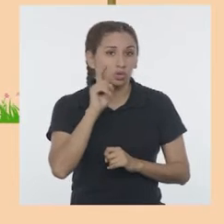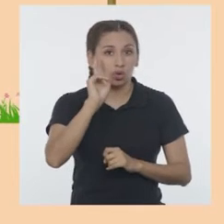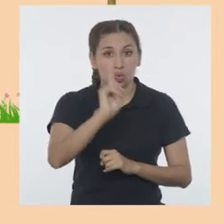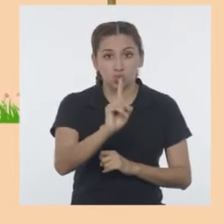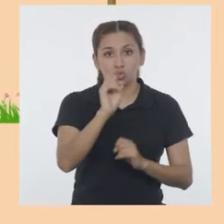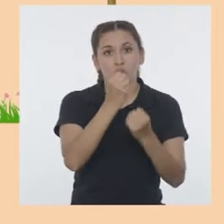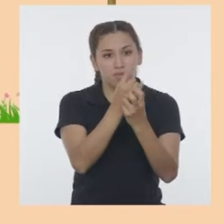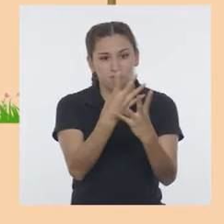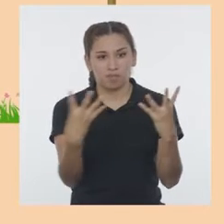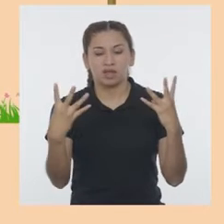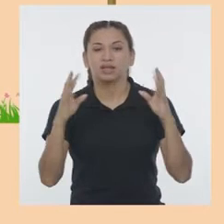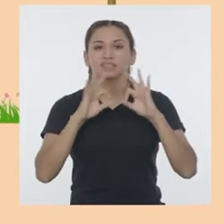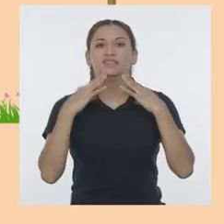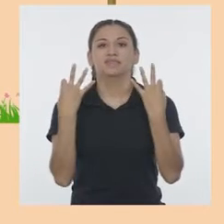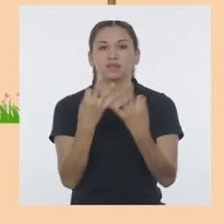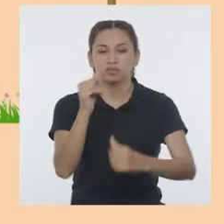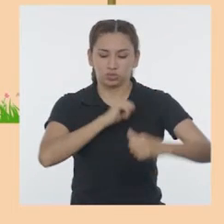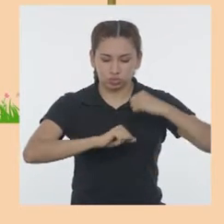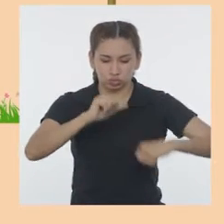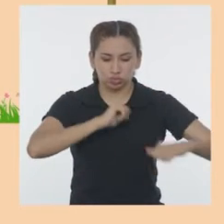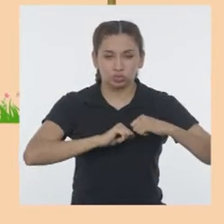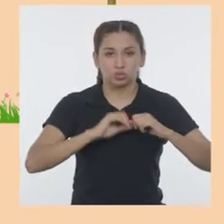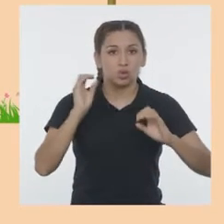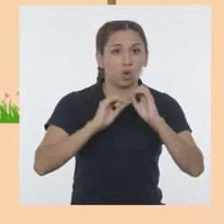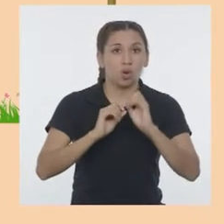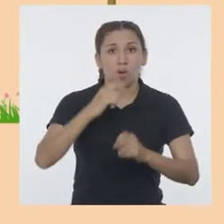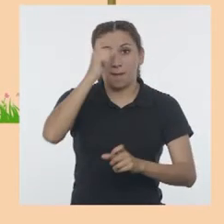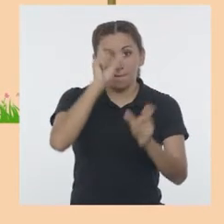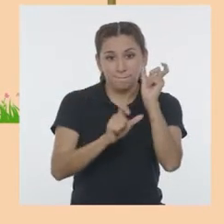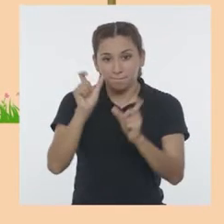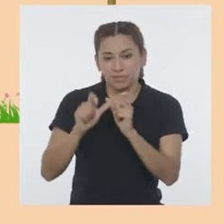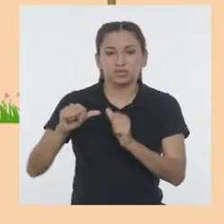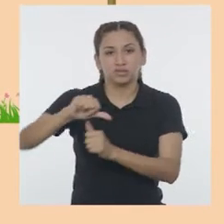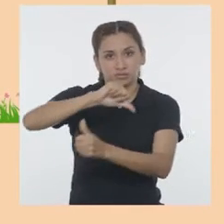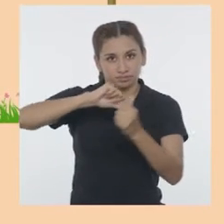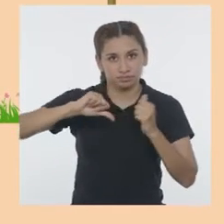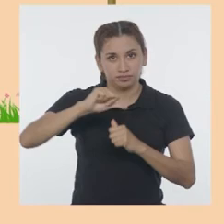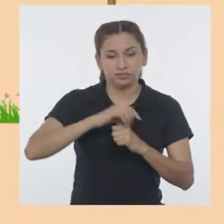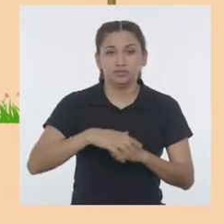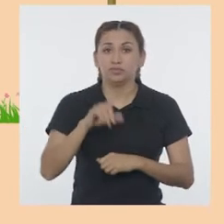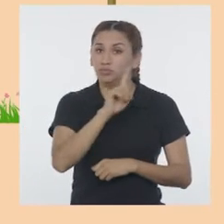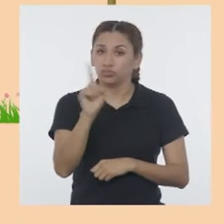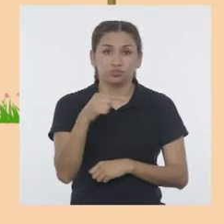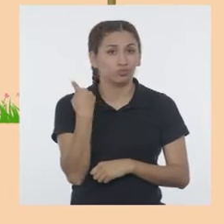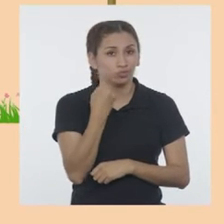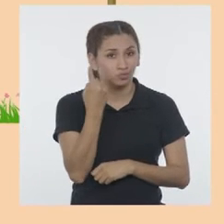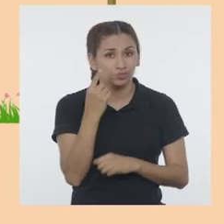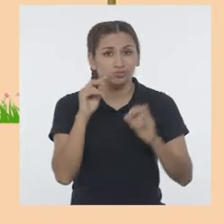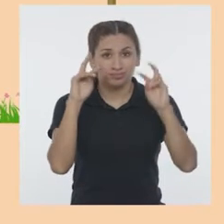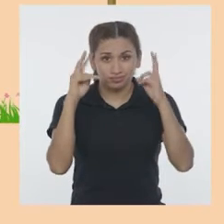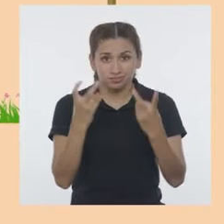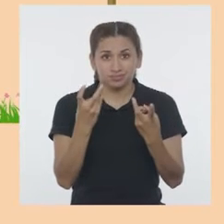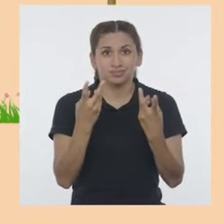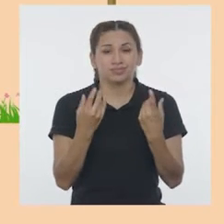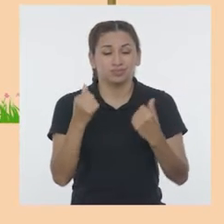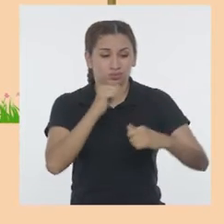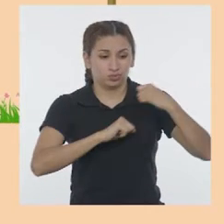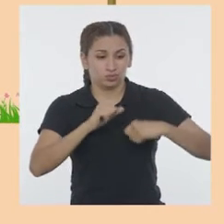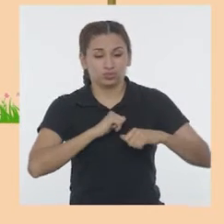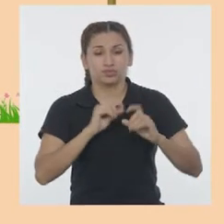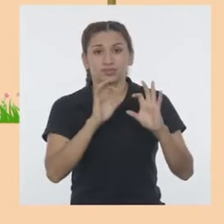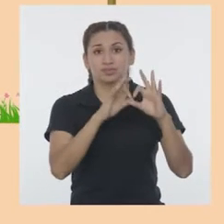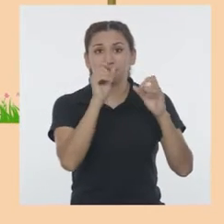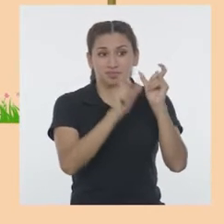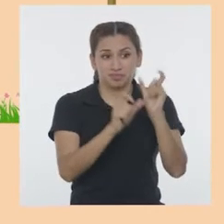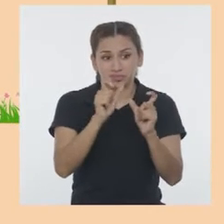sexual de uno o más integrantes de la familia o personas con las que convivimos. no solo tienen consecuencias sobre las